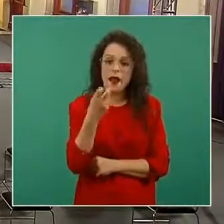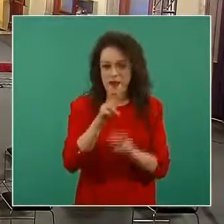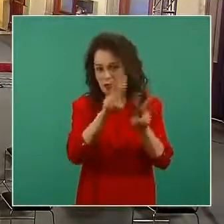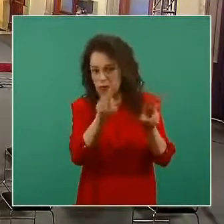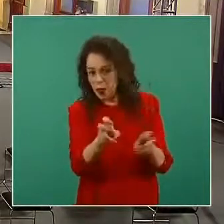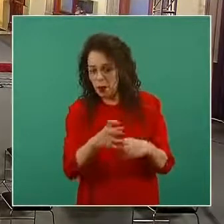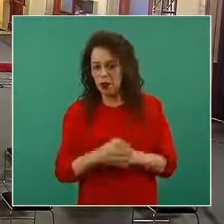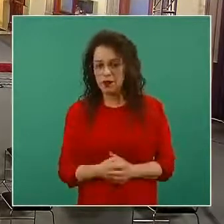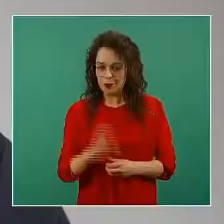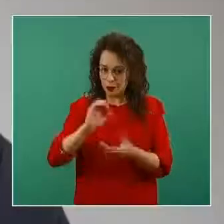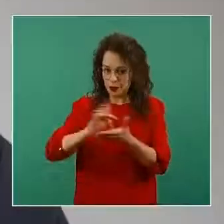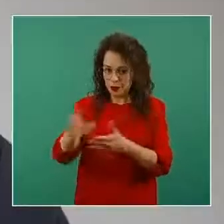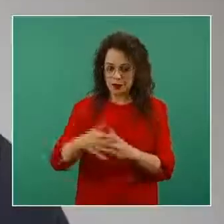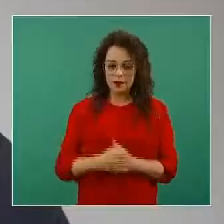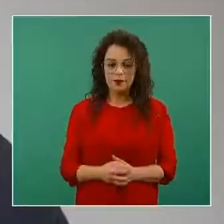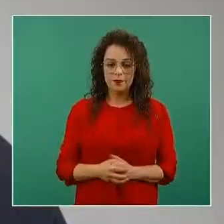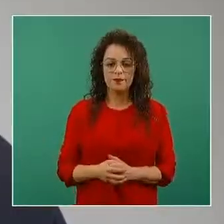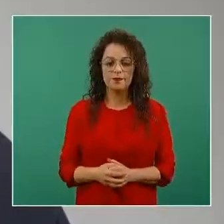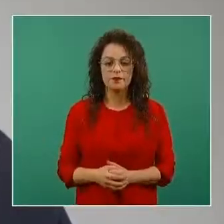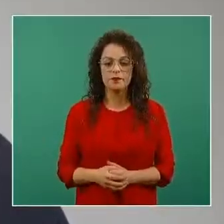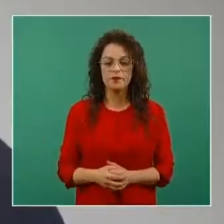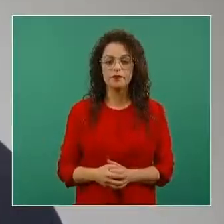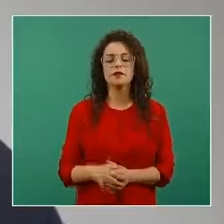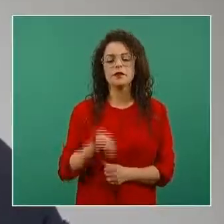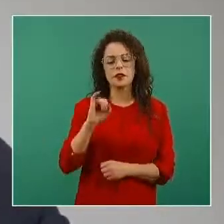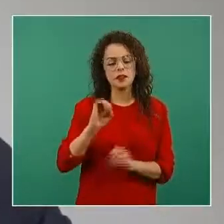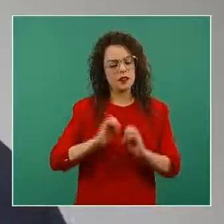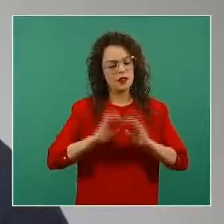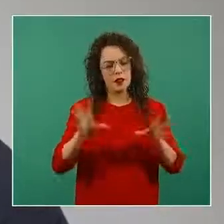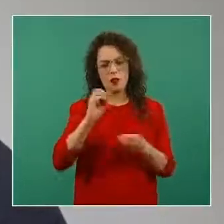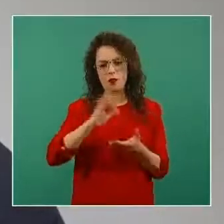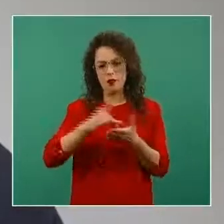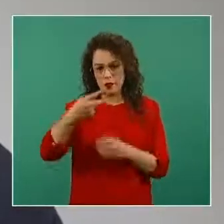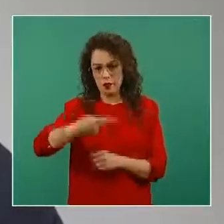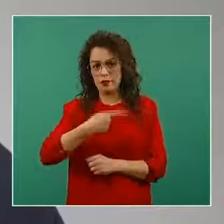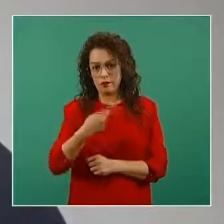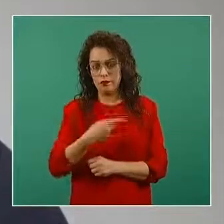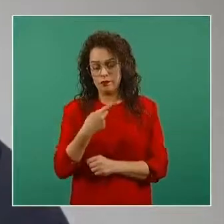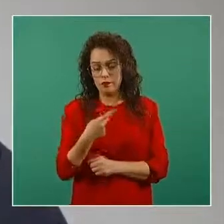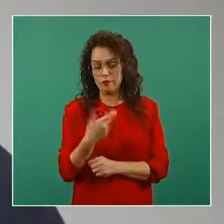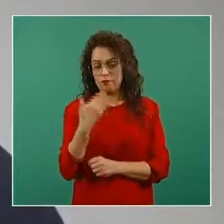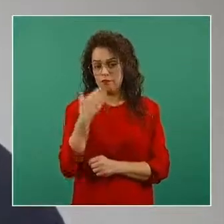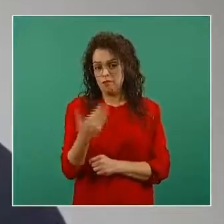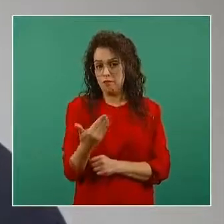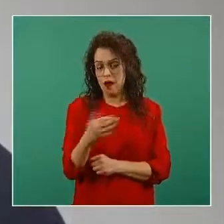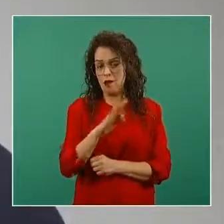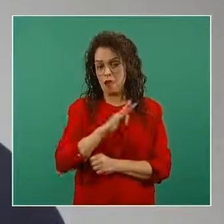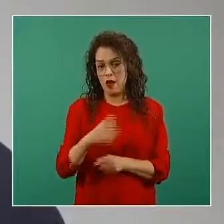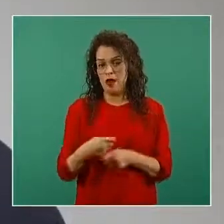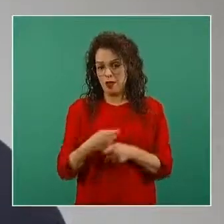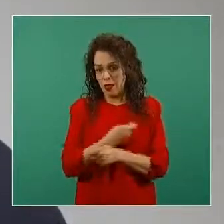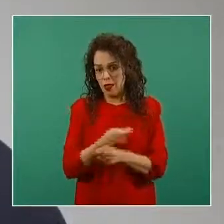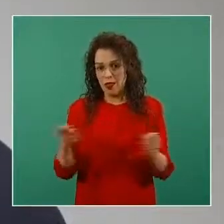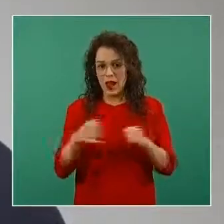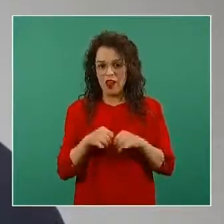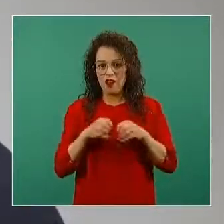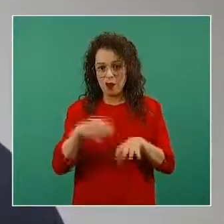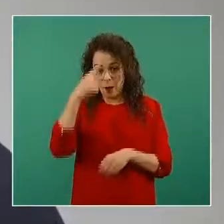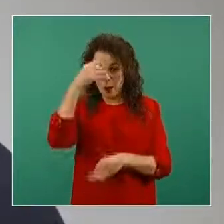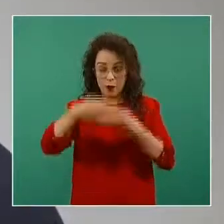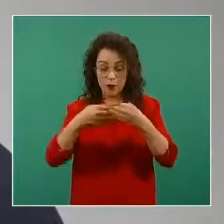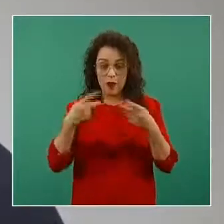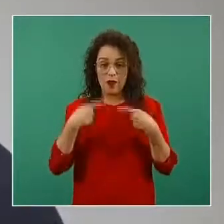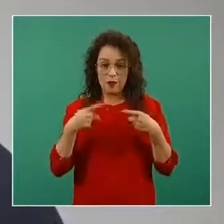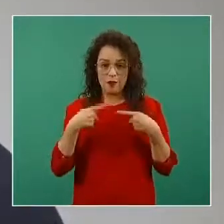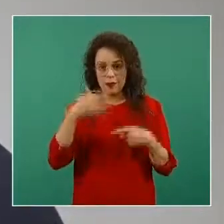Cómo no, con mucho gusto, y muchas gracias por las preguntas, de seguro serán muy informativas para la población.